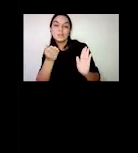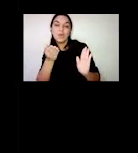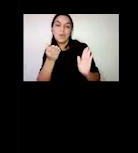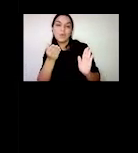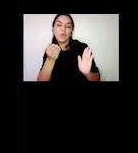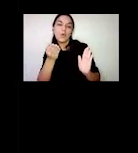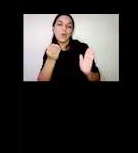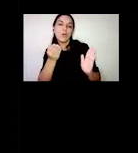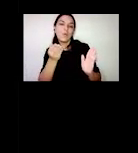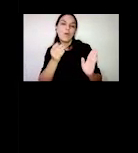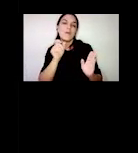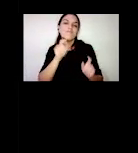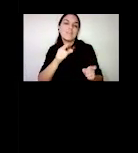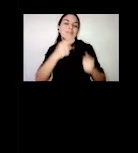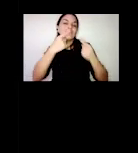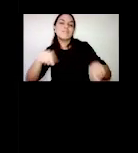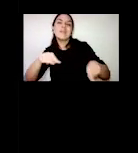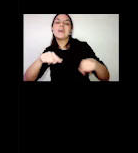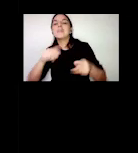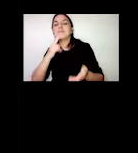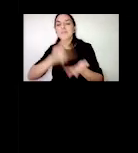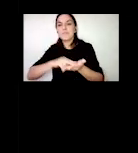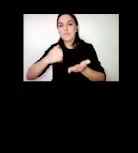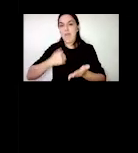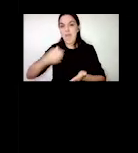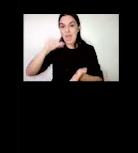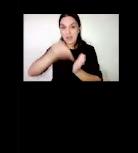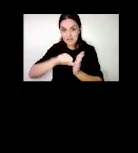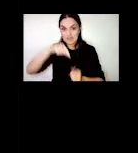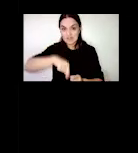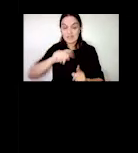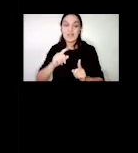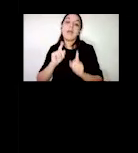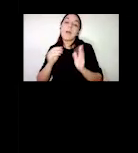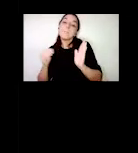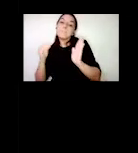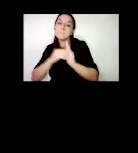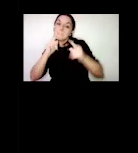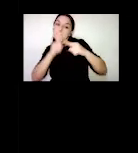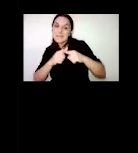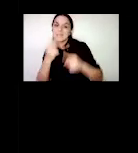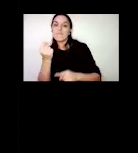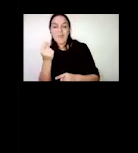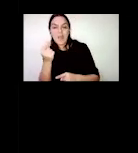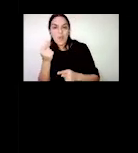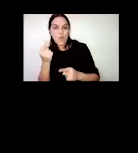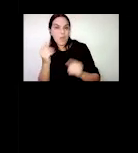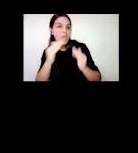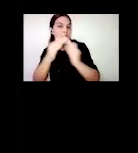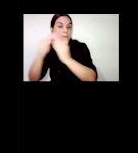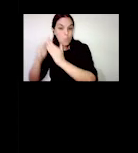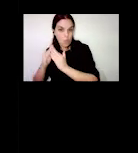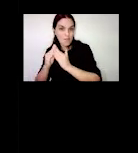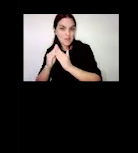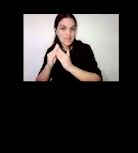sobre bienes gravados en el país, más, en caso de existir, el valor de los inmuebles